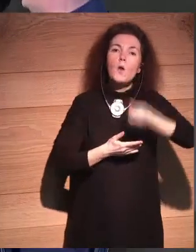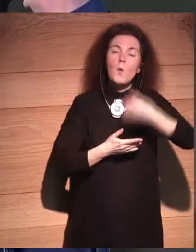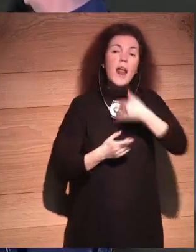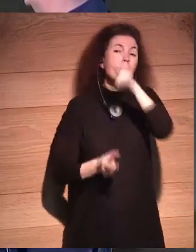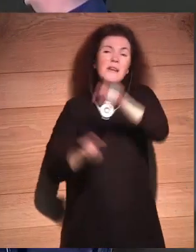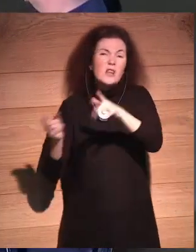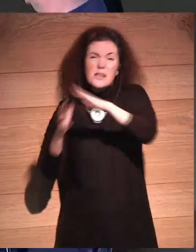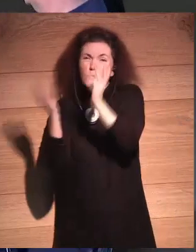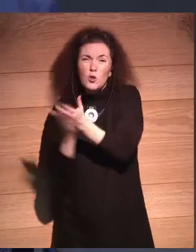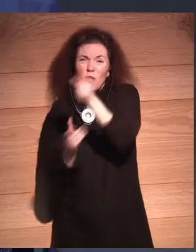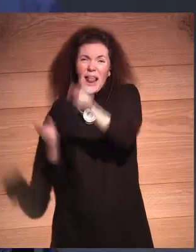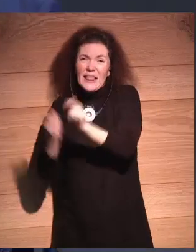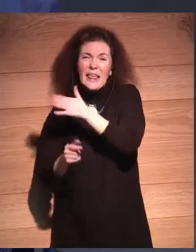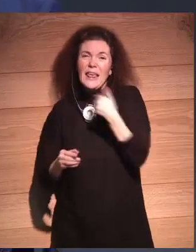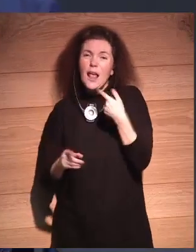alguna forma quieren hacer el bien.